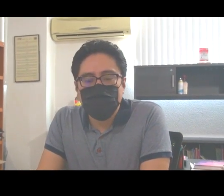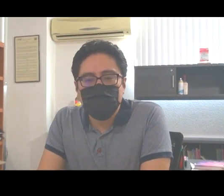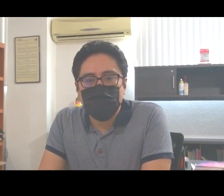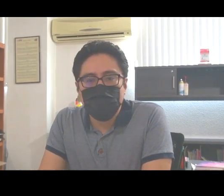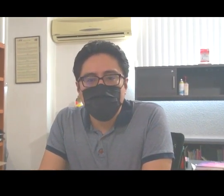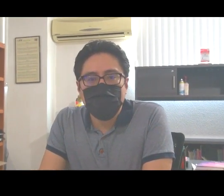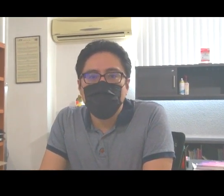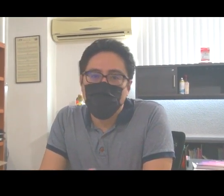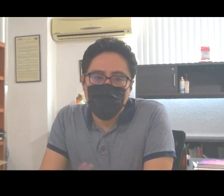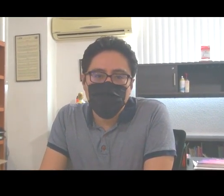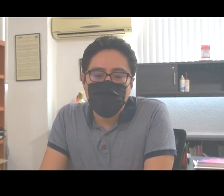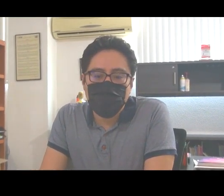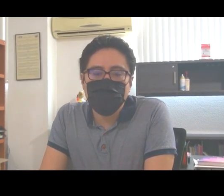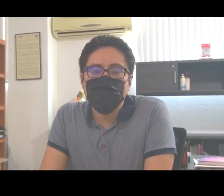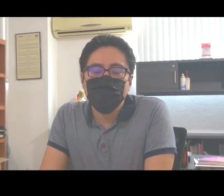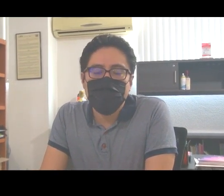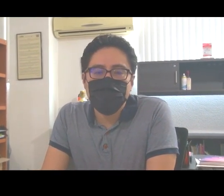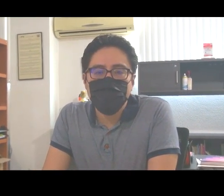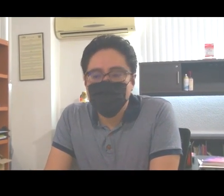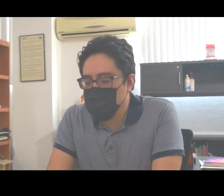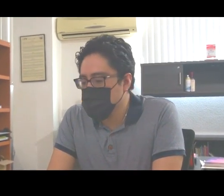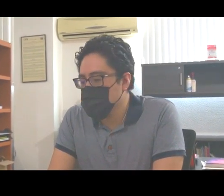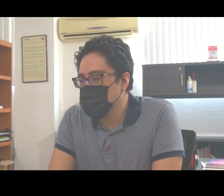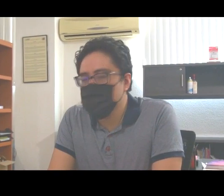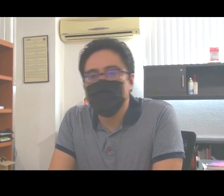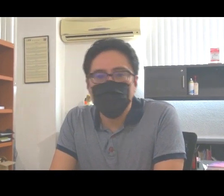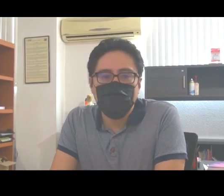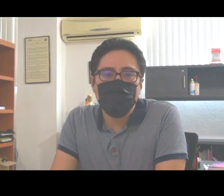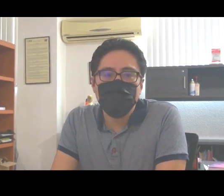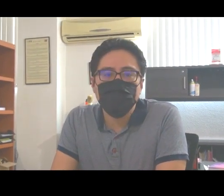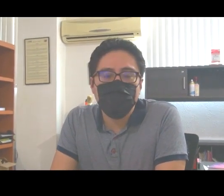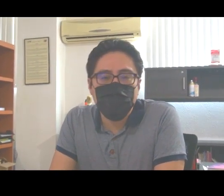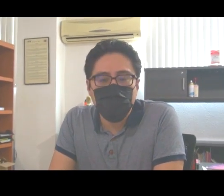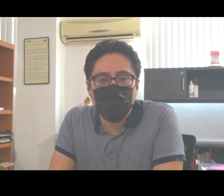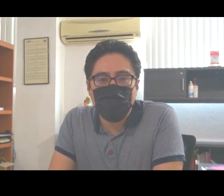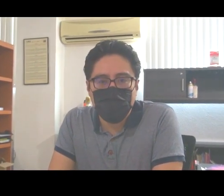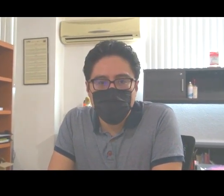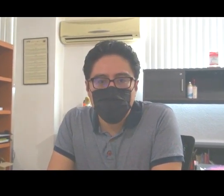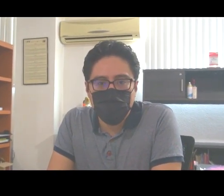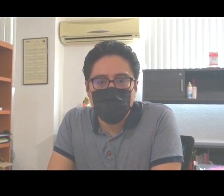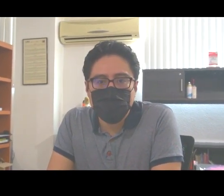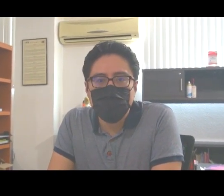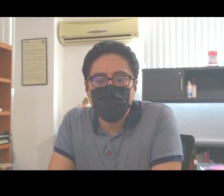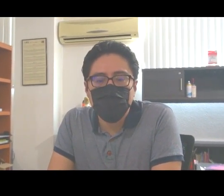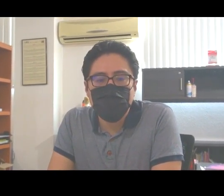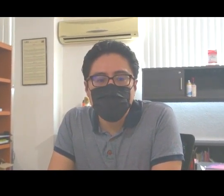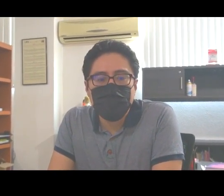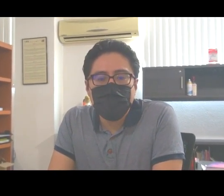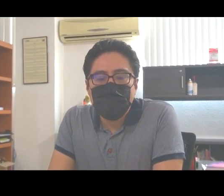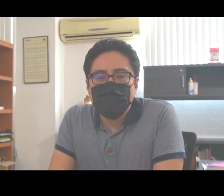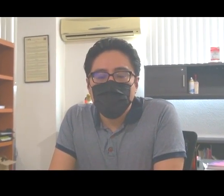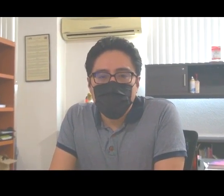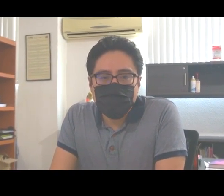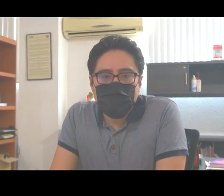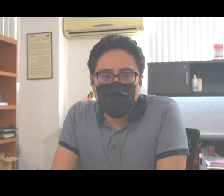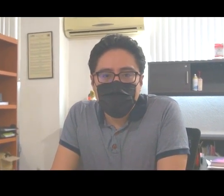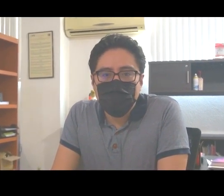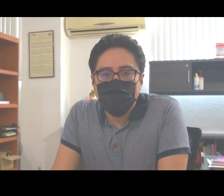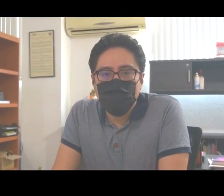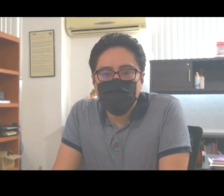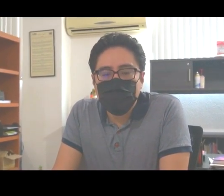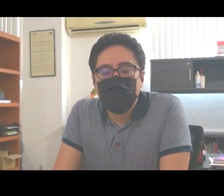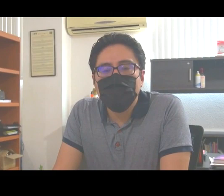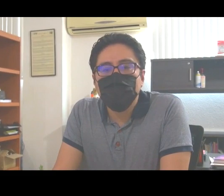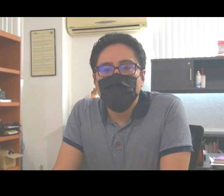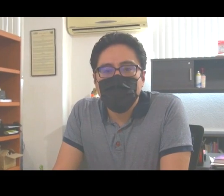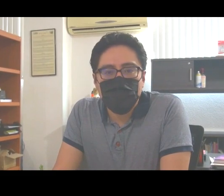deseen a través de sus partidos, abrimos el periodo para el registro de las candidaturas, se podrá hacer aquí en el